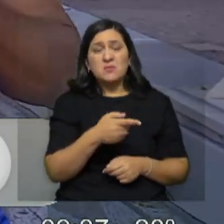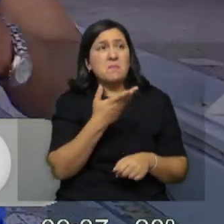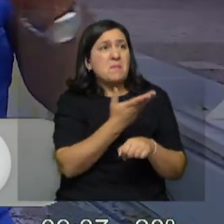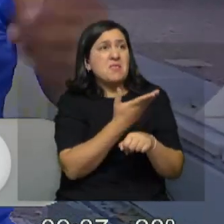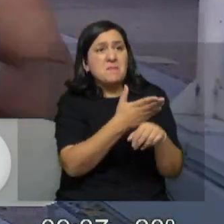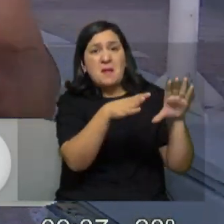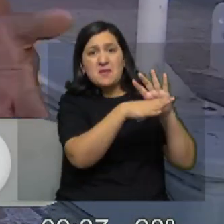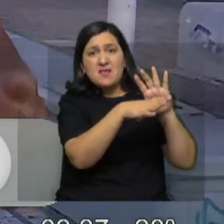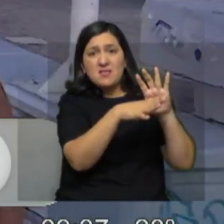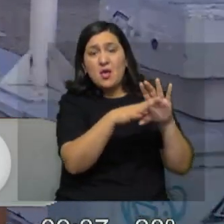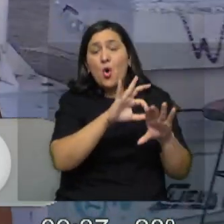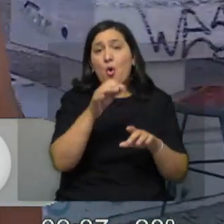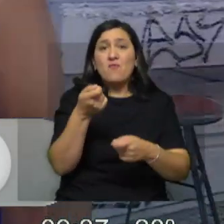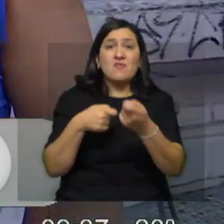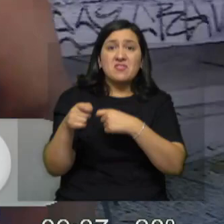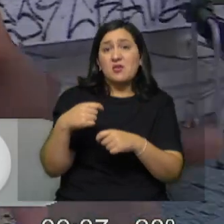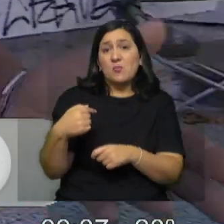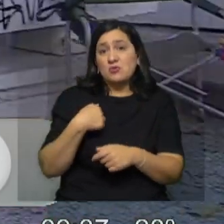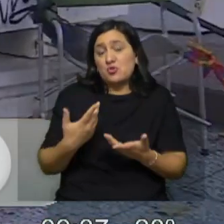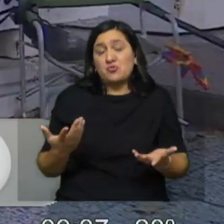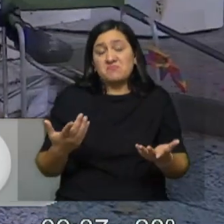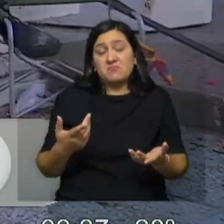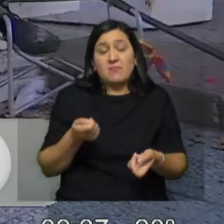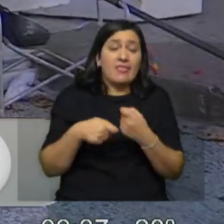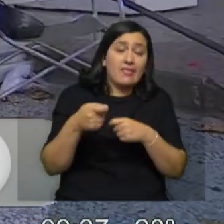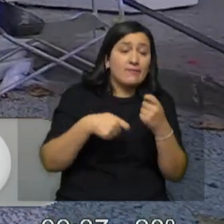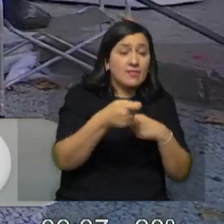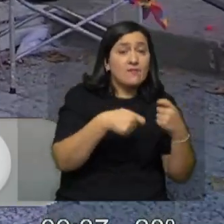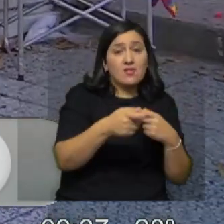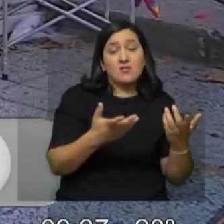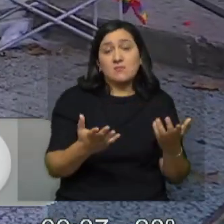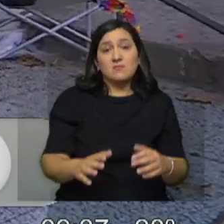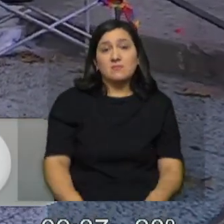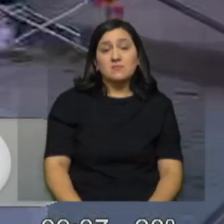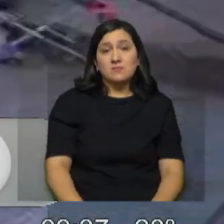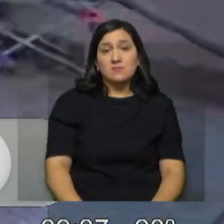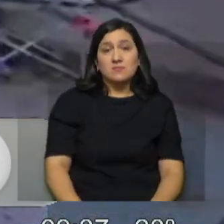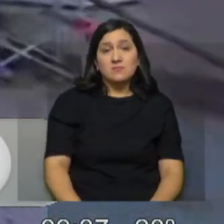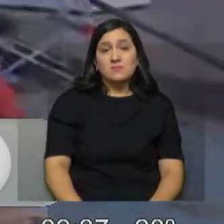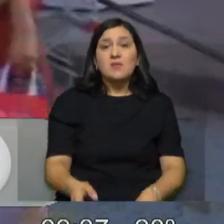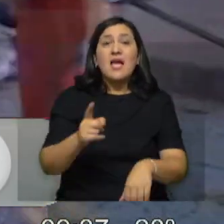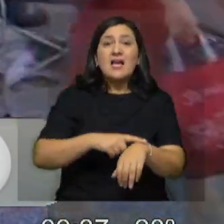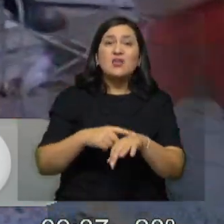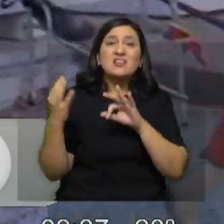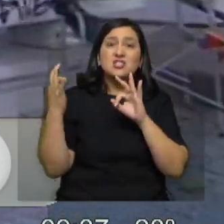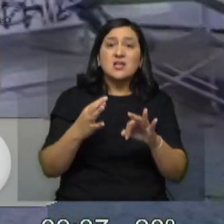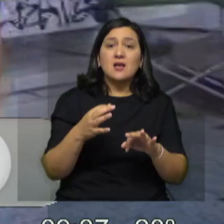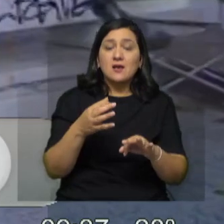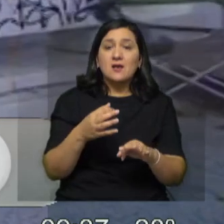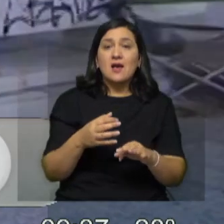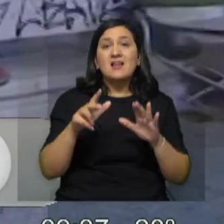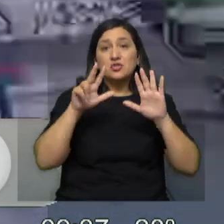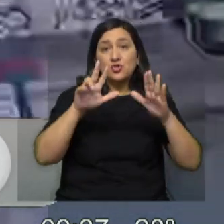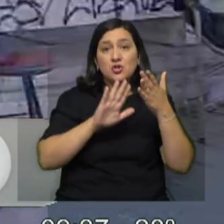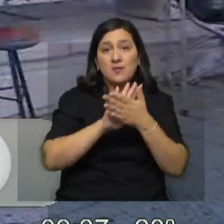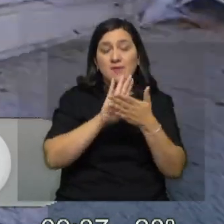o vendés como nosotros, como yo, así, en la calle. ¿A qué hora vienes para armar este puesto, caballero? 8 de la